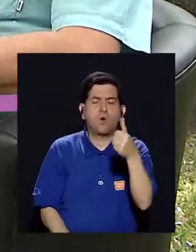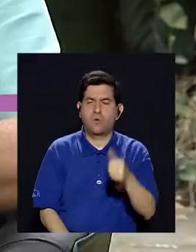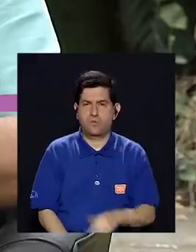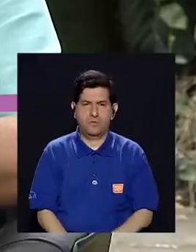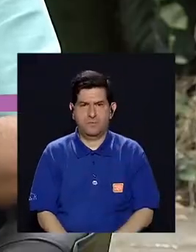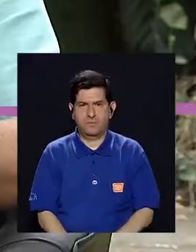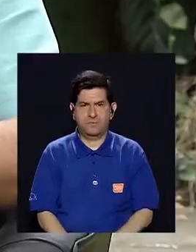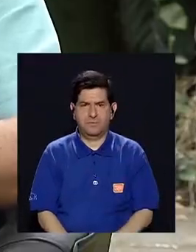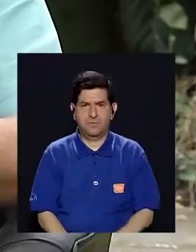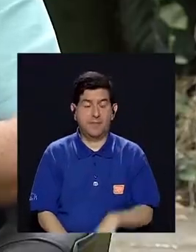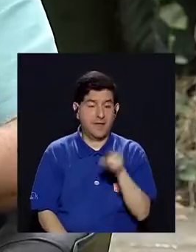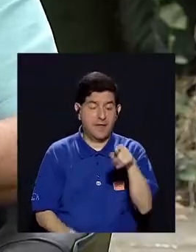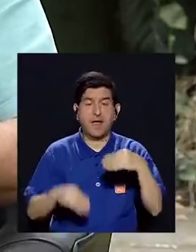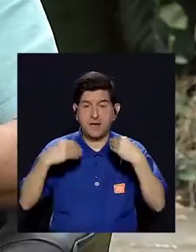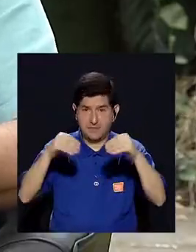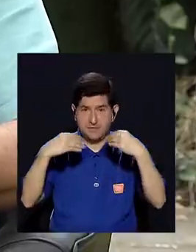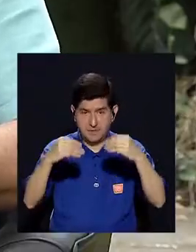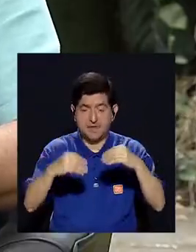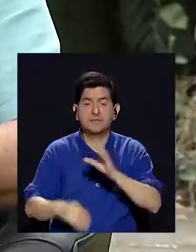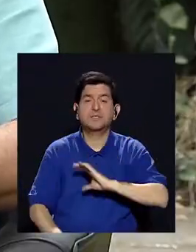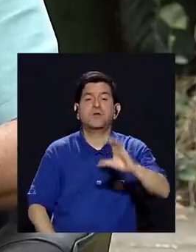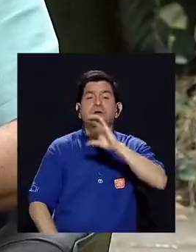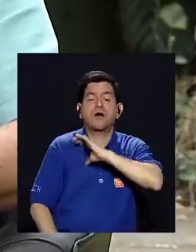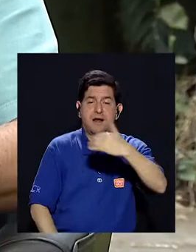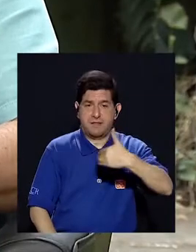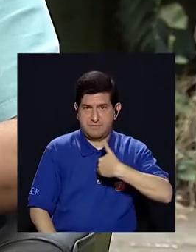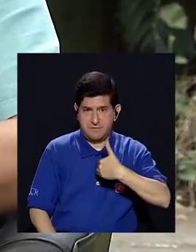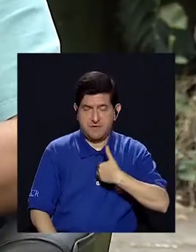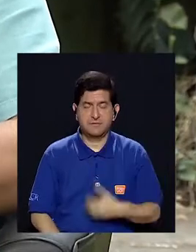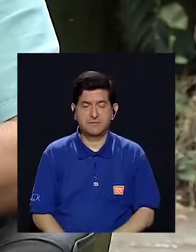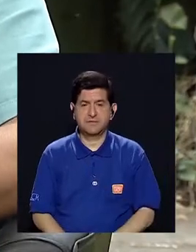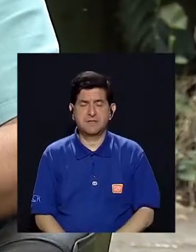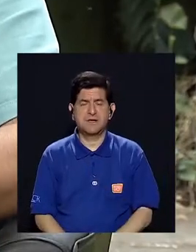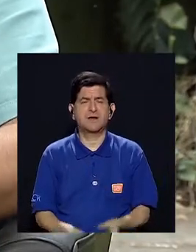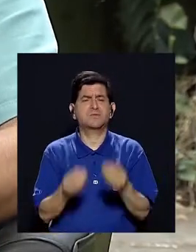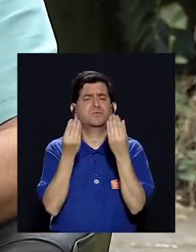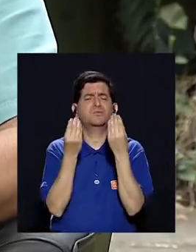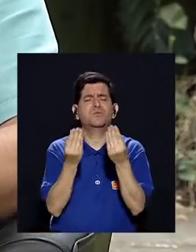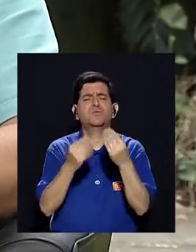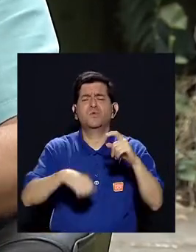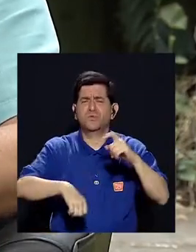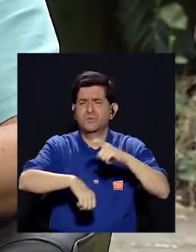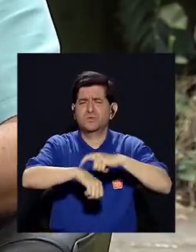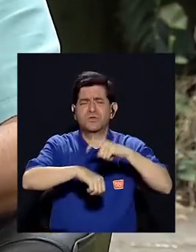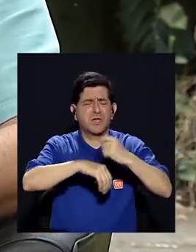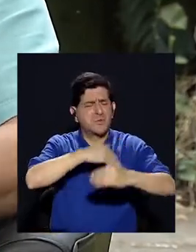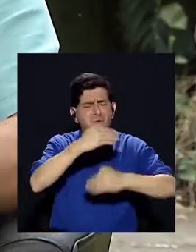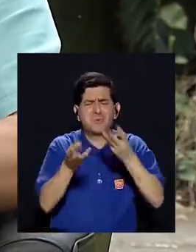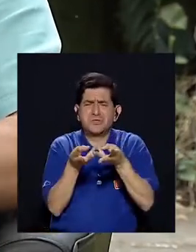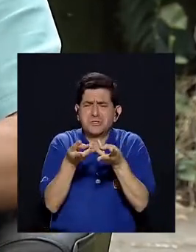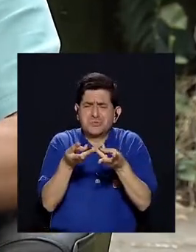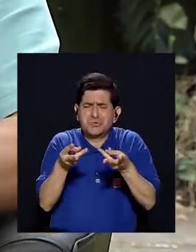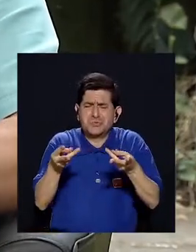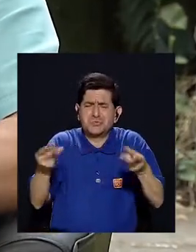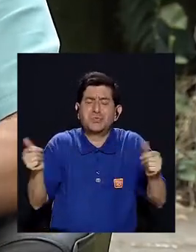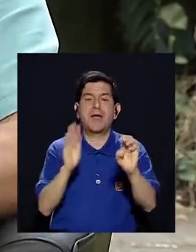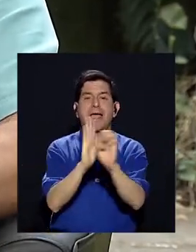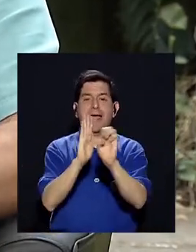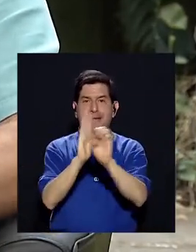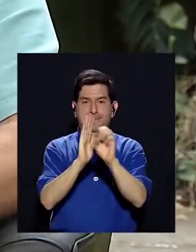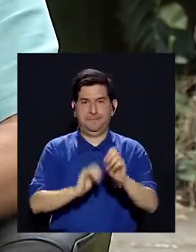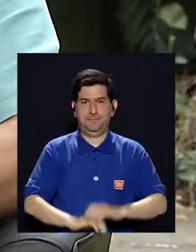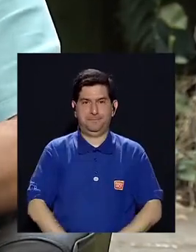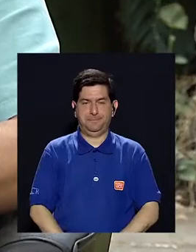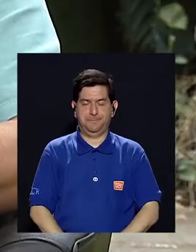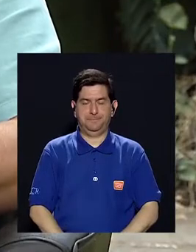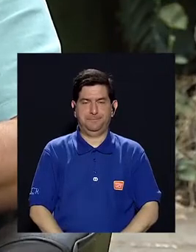corto y por lo tanto, y ese plástico por sus mismas características va a pasar mucho tiempo en degradarse.